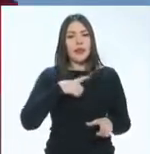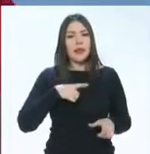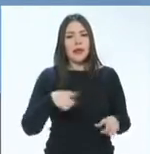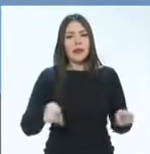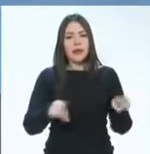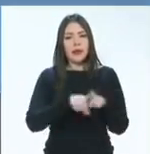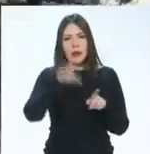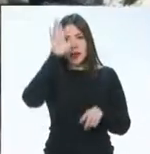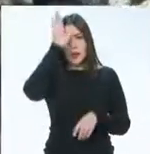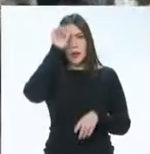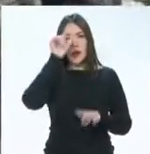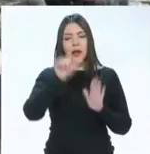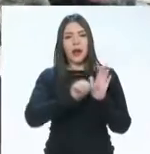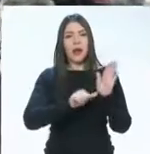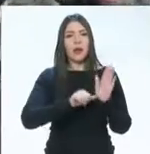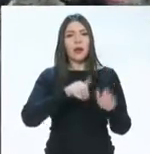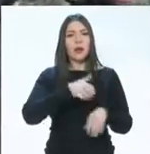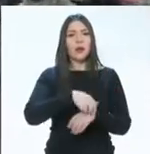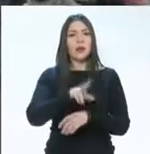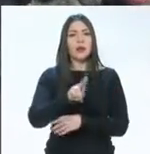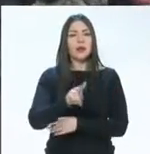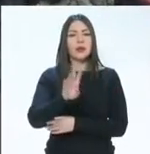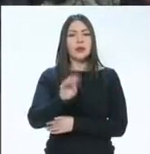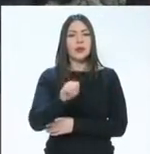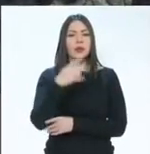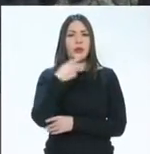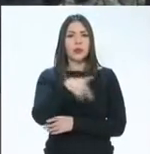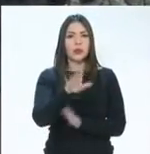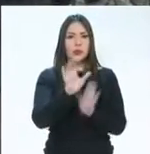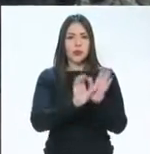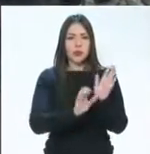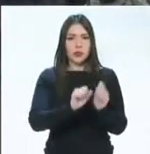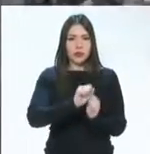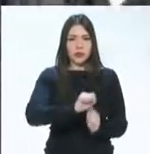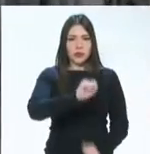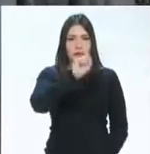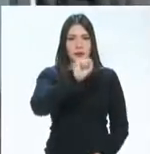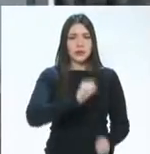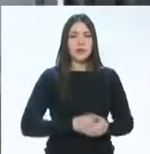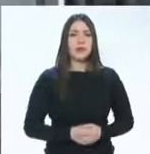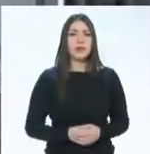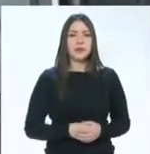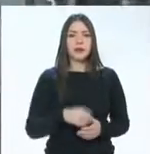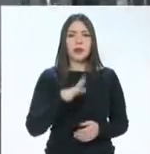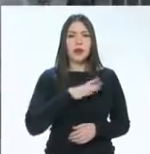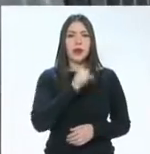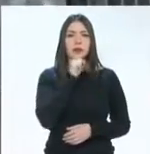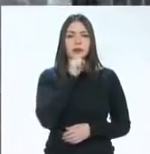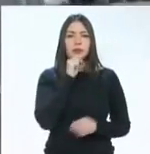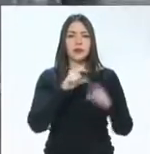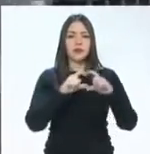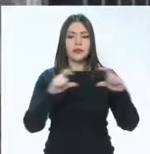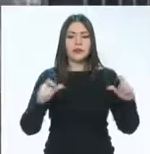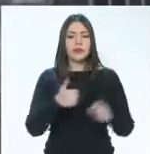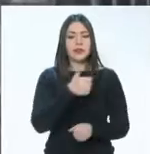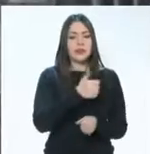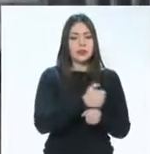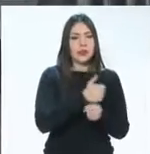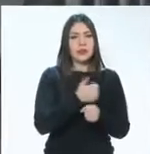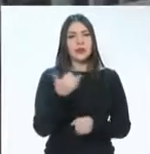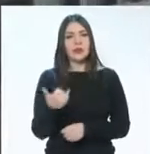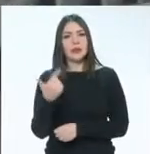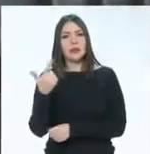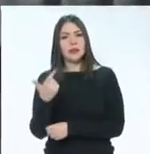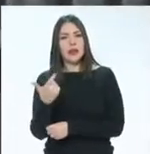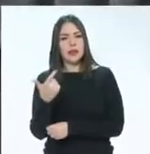este artículo 89 de la Constitución, son fracciones sexta y séptima, que aluden a